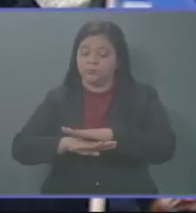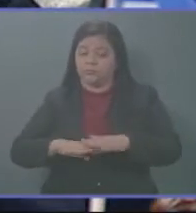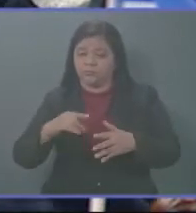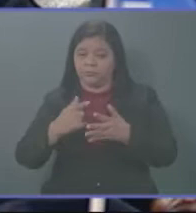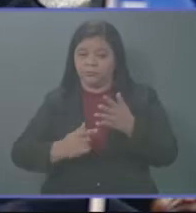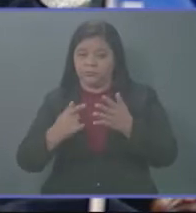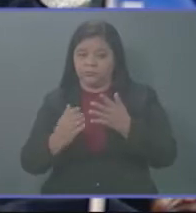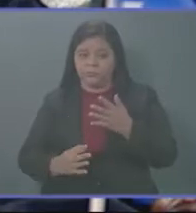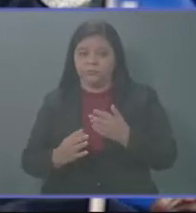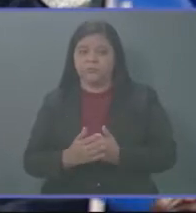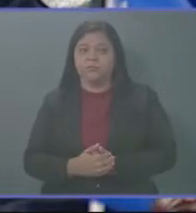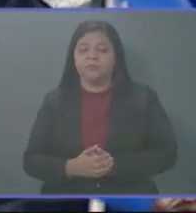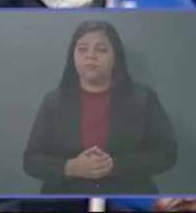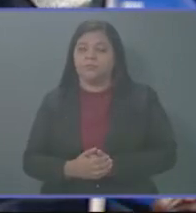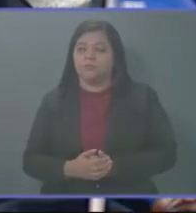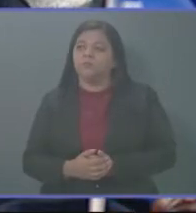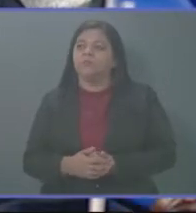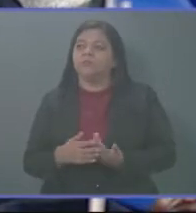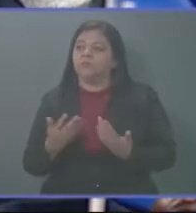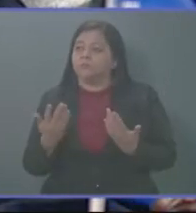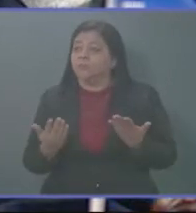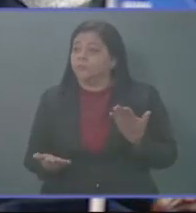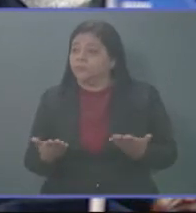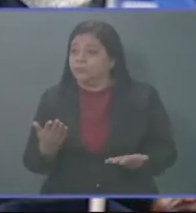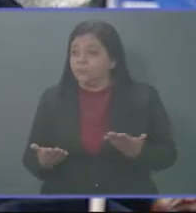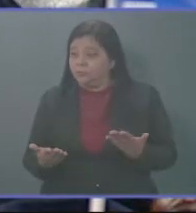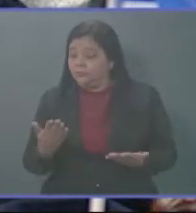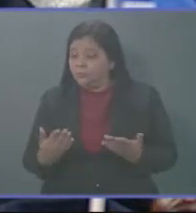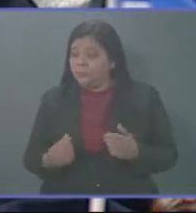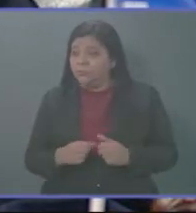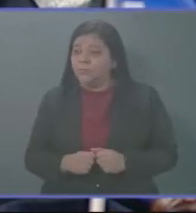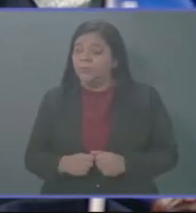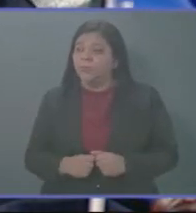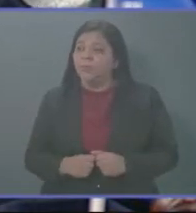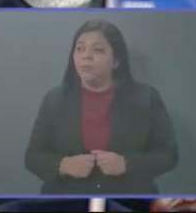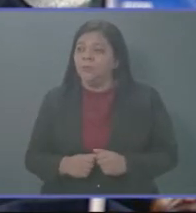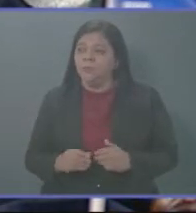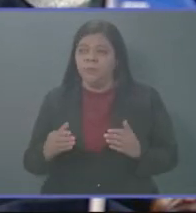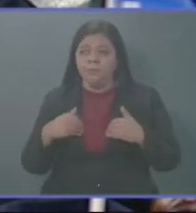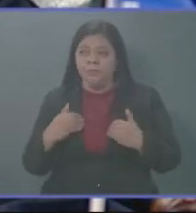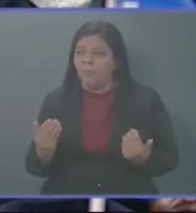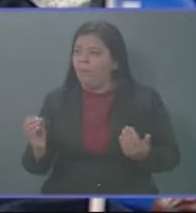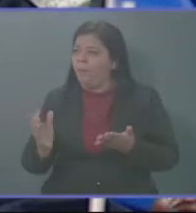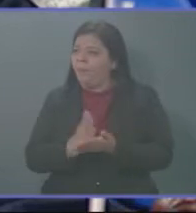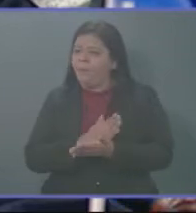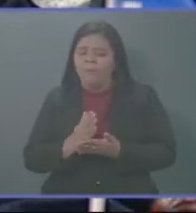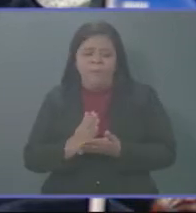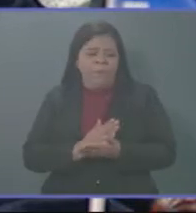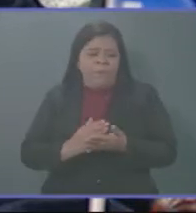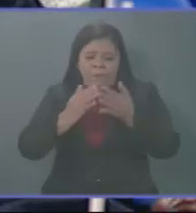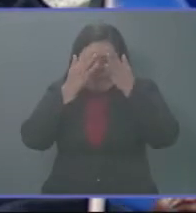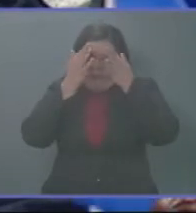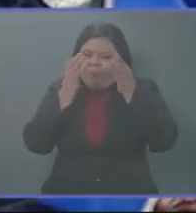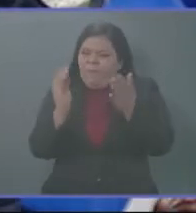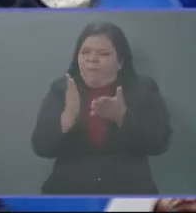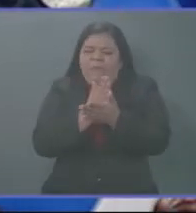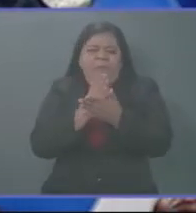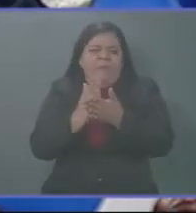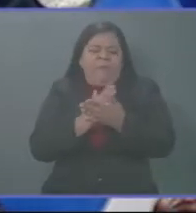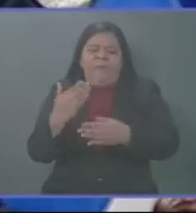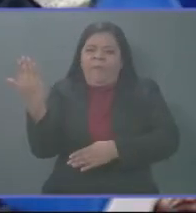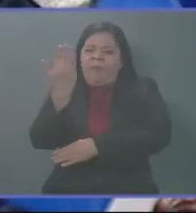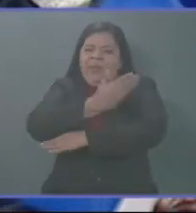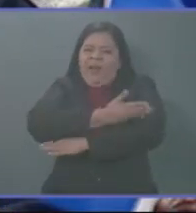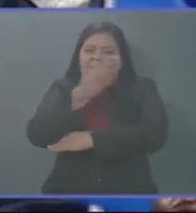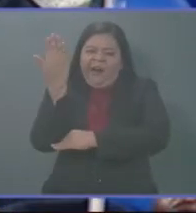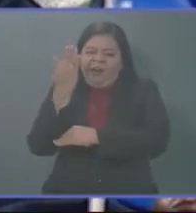legal para que no hubiesen medidas de ningún tipo o barreras